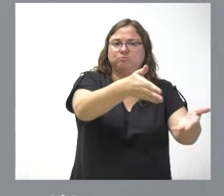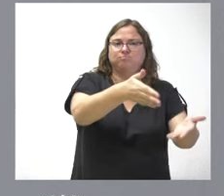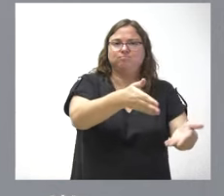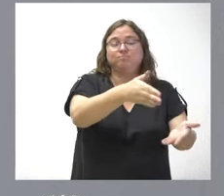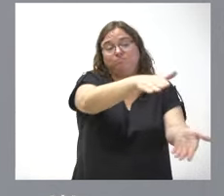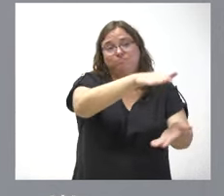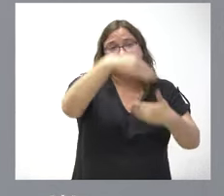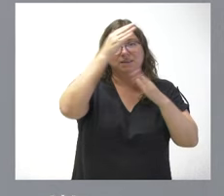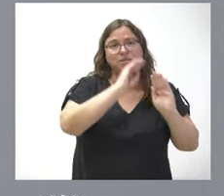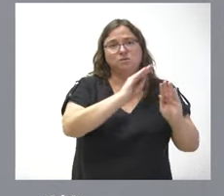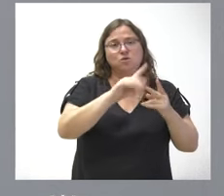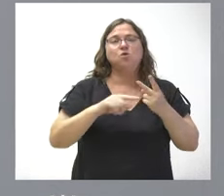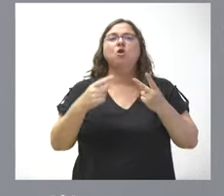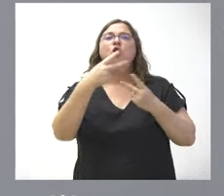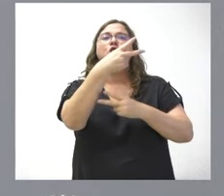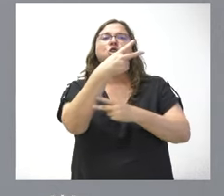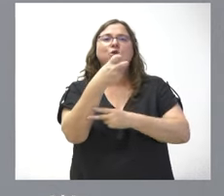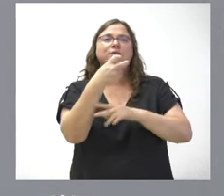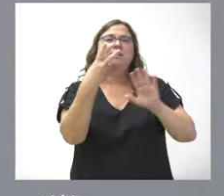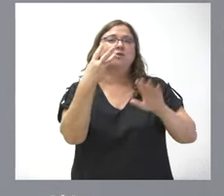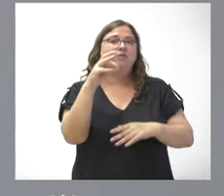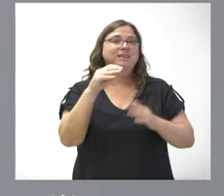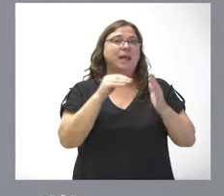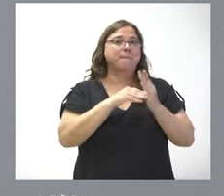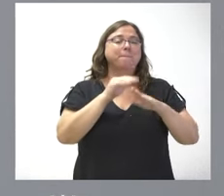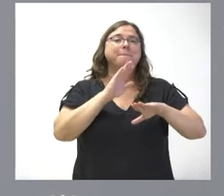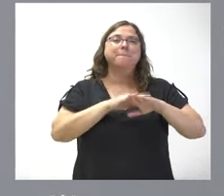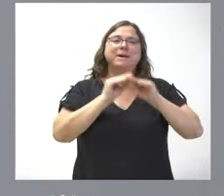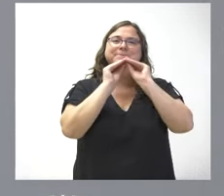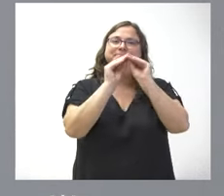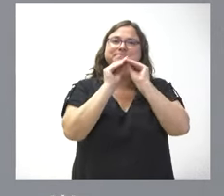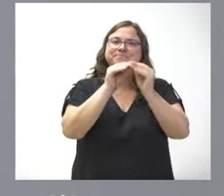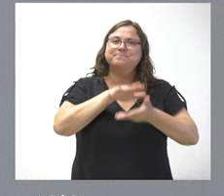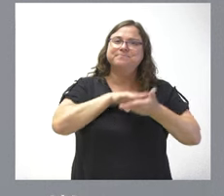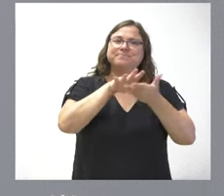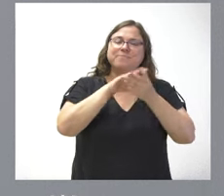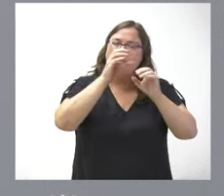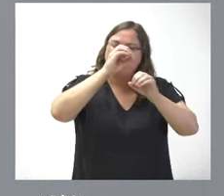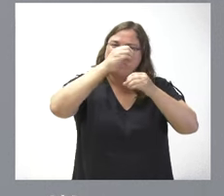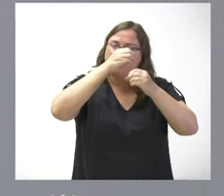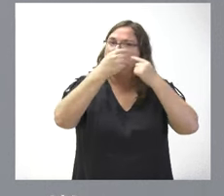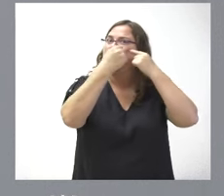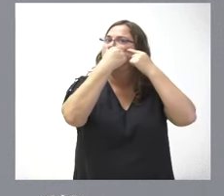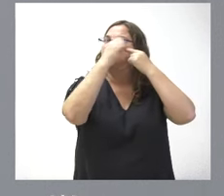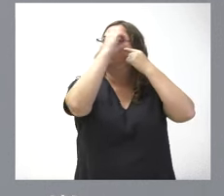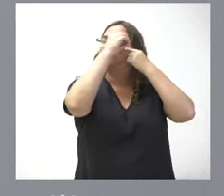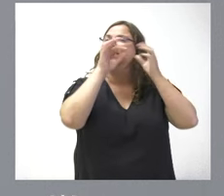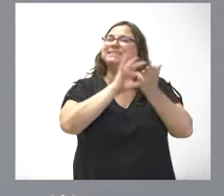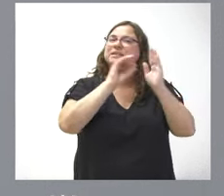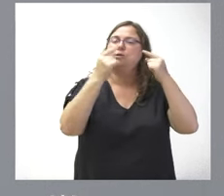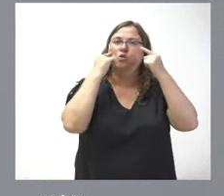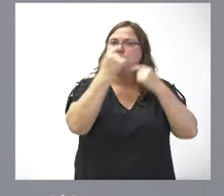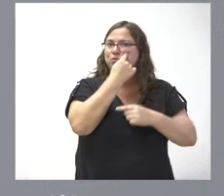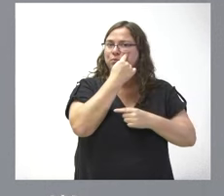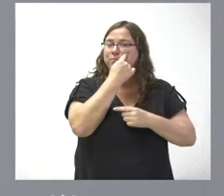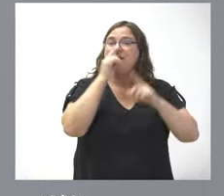llevar a cabo y 230,000 para el suministro o instalación de un microscopio oftalmológico en el servicio de oftalmología en el caso